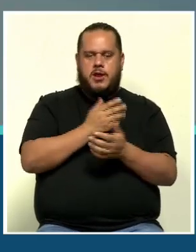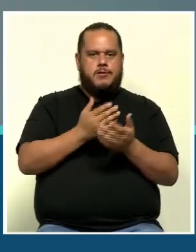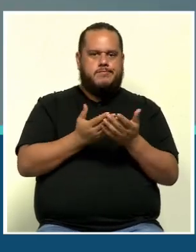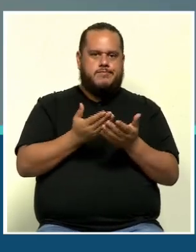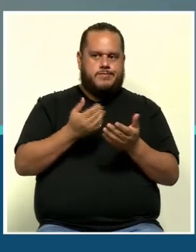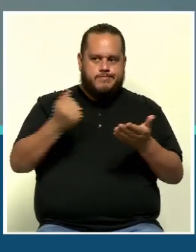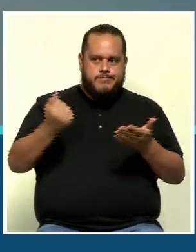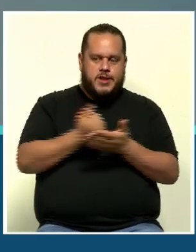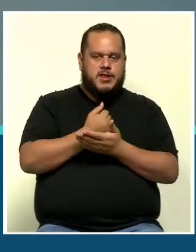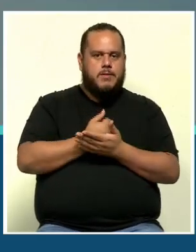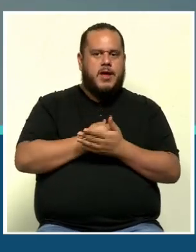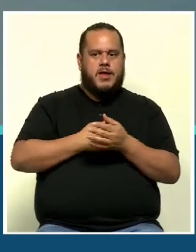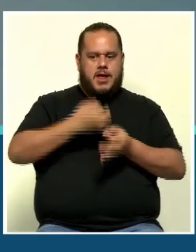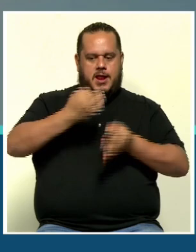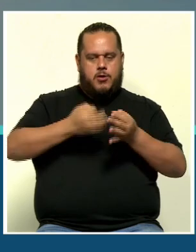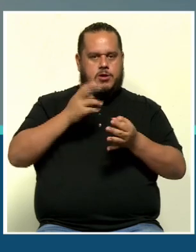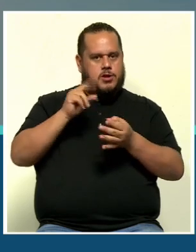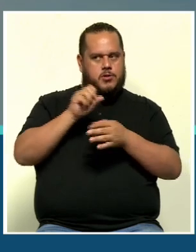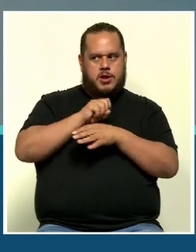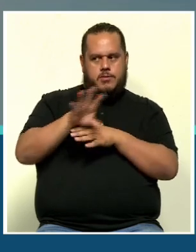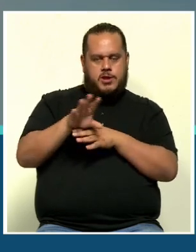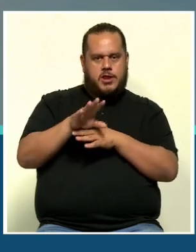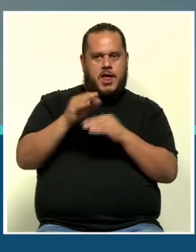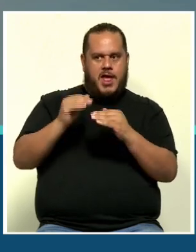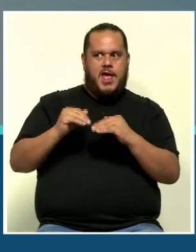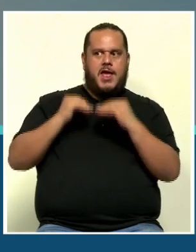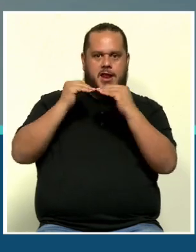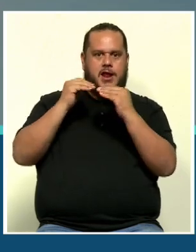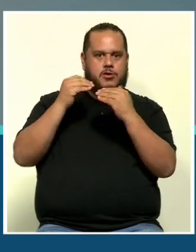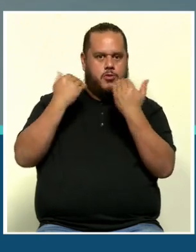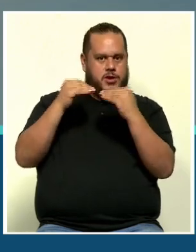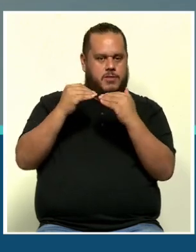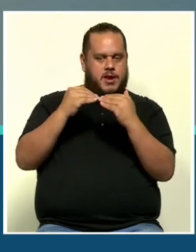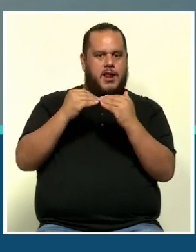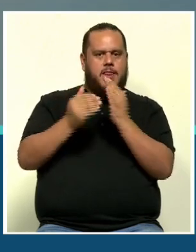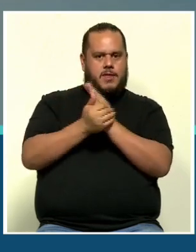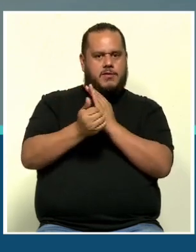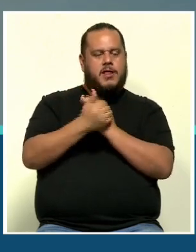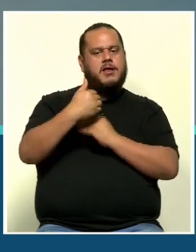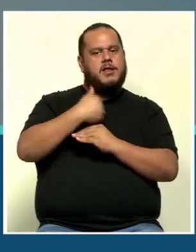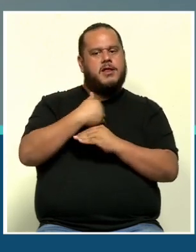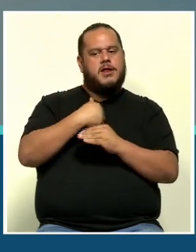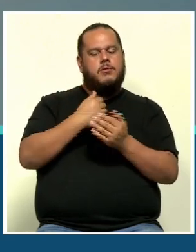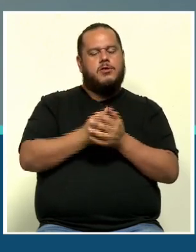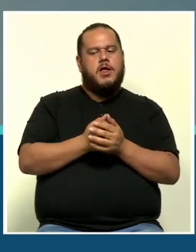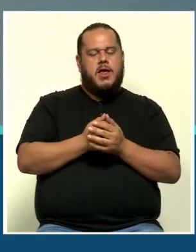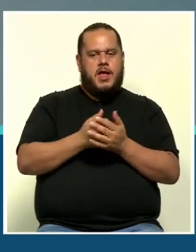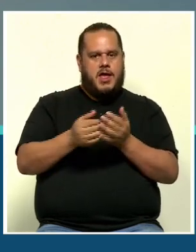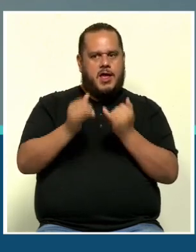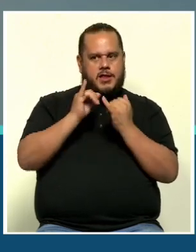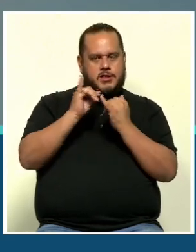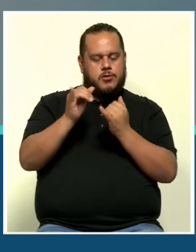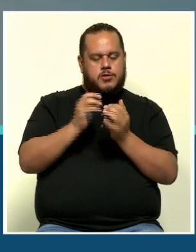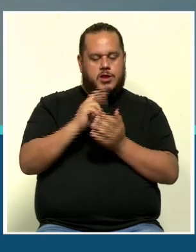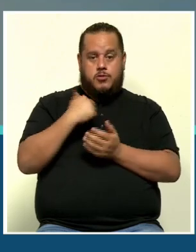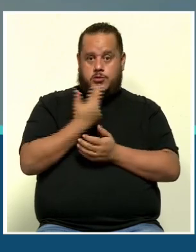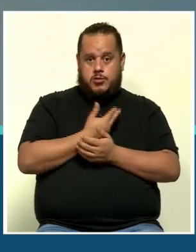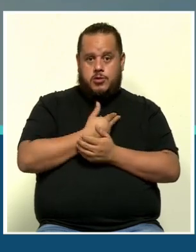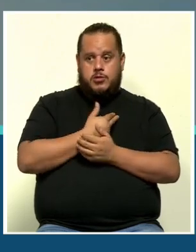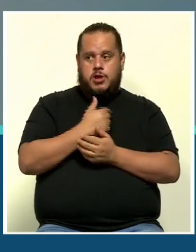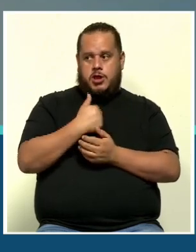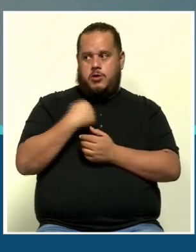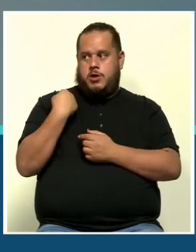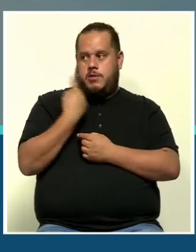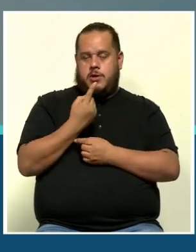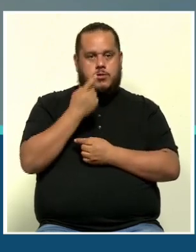haya mandado el alto nivel de eficiencia que tenemos en impugnaciones. Nosotros, y yo que vengo de